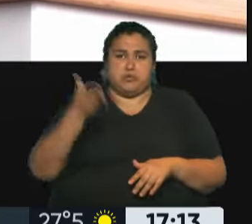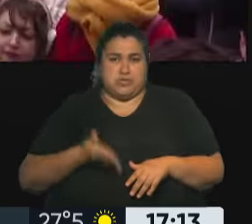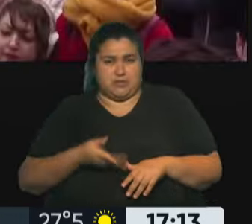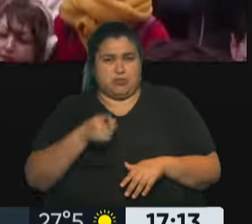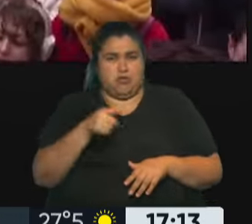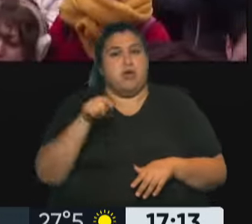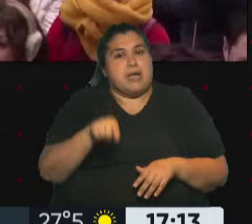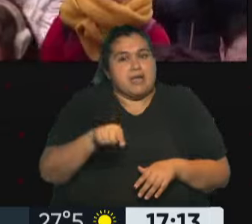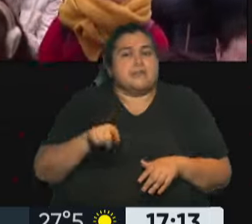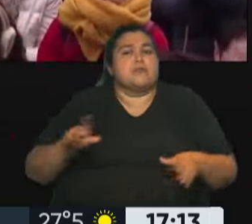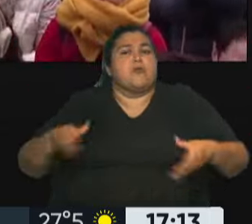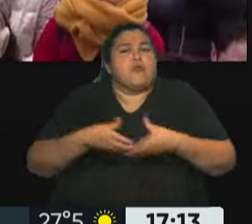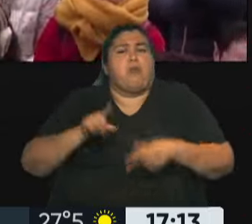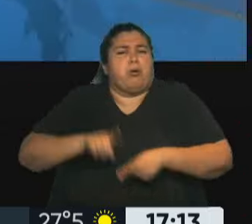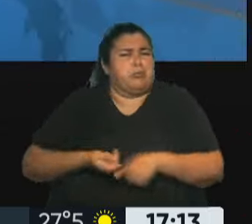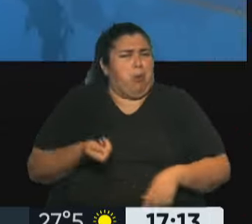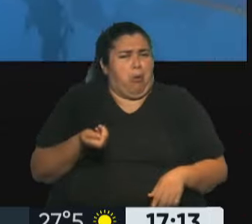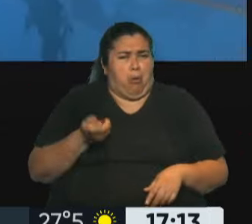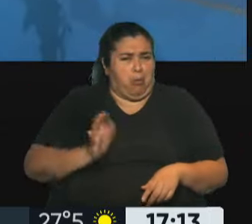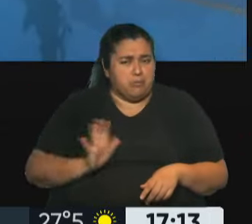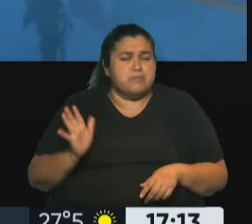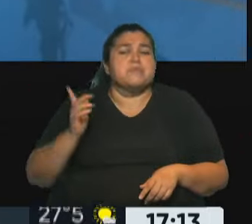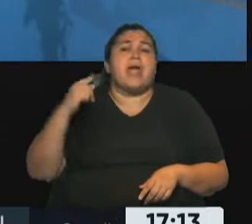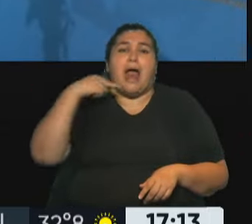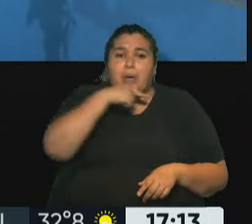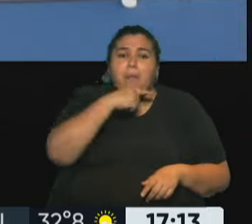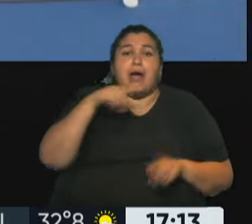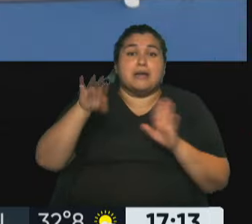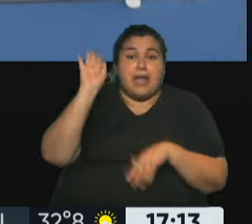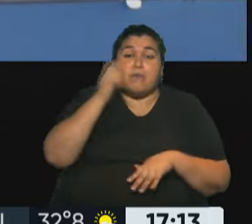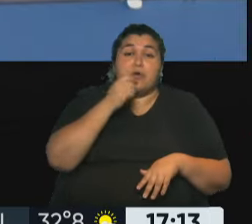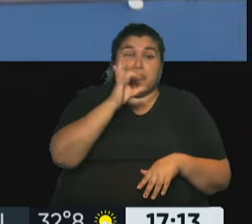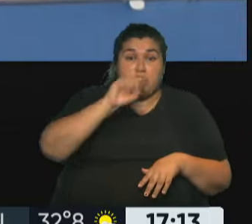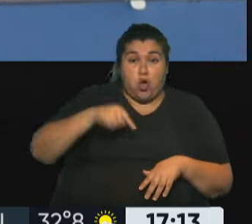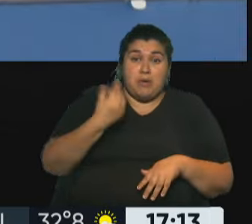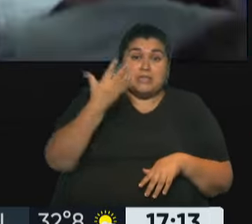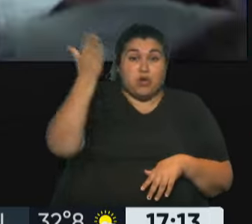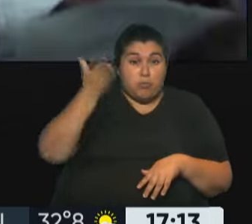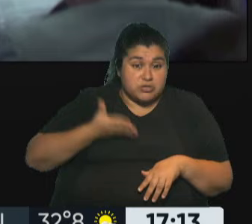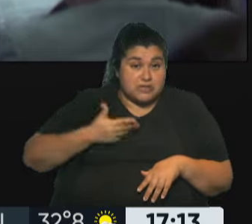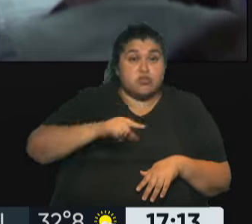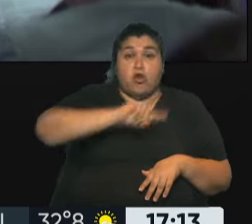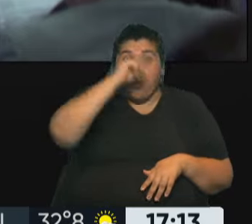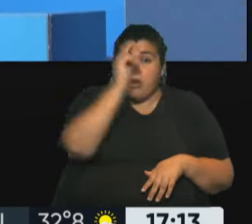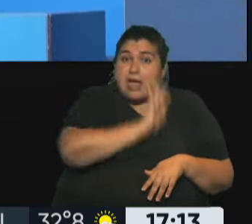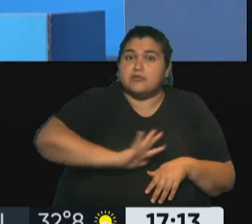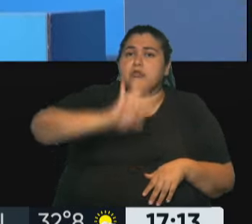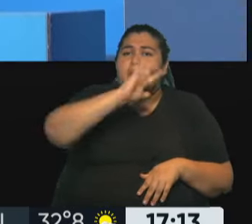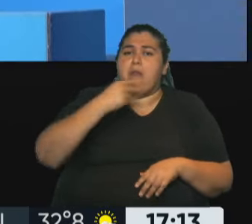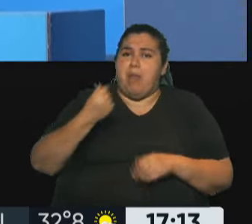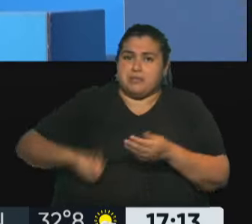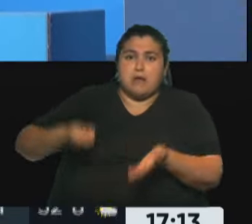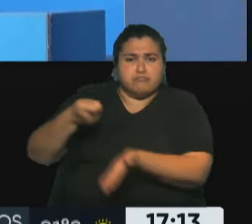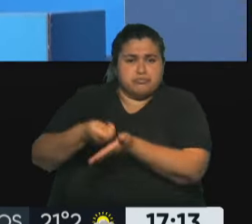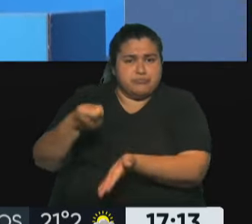muy minoritario. Recordemos que en Alemania, cuando obtienen más del 0,5% del apoyo a nivel nacional, reciben fondos públicos. Bueno, en este